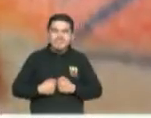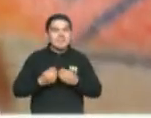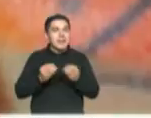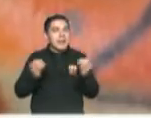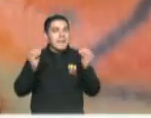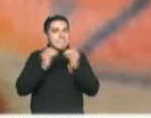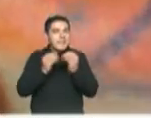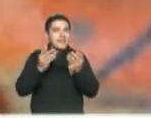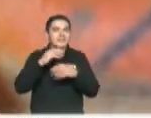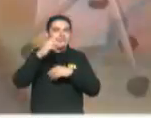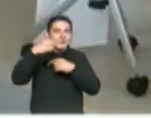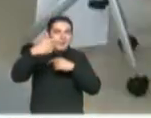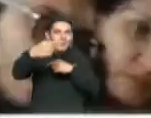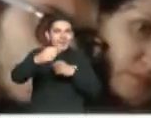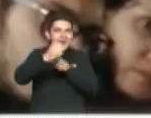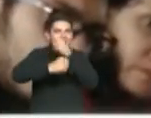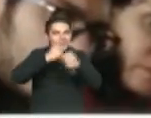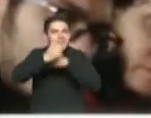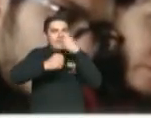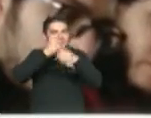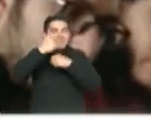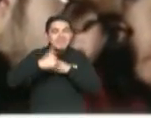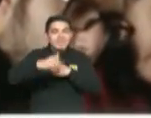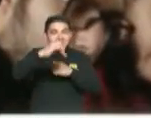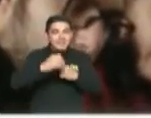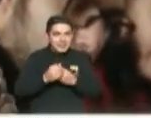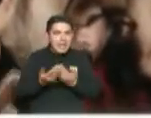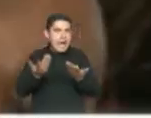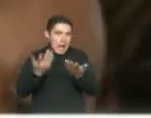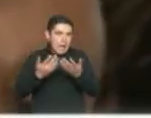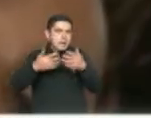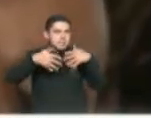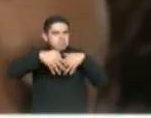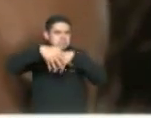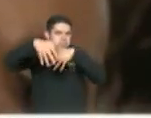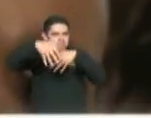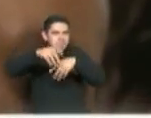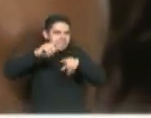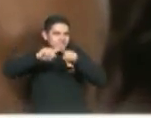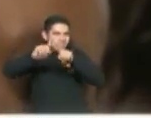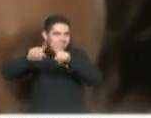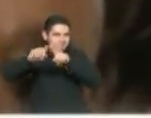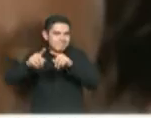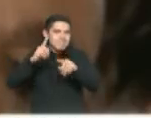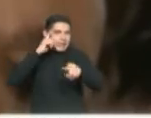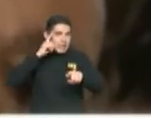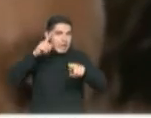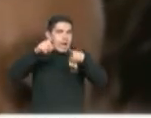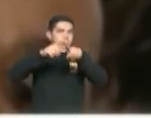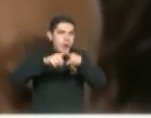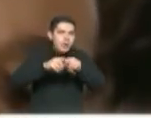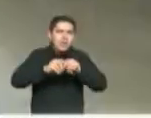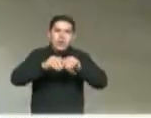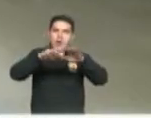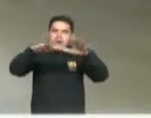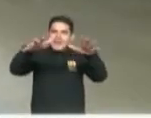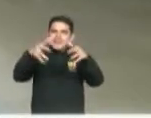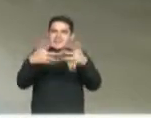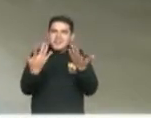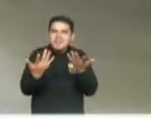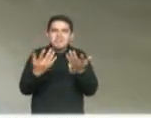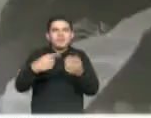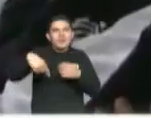de todos los años en este sentido se va a realizar un acuerdo macro de intención